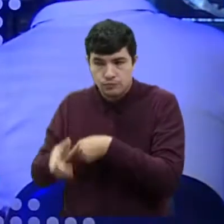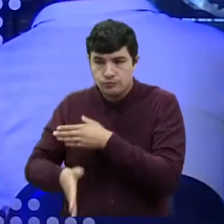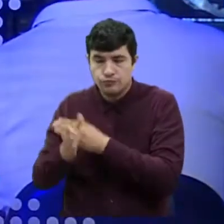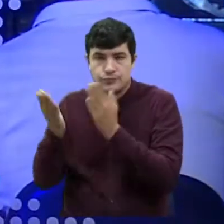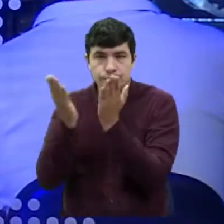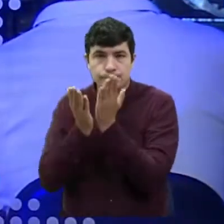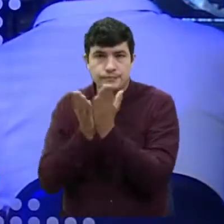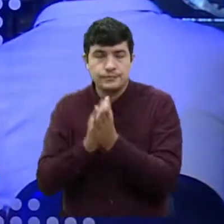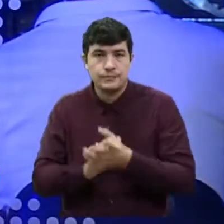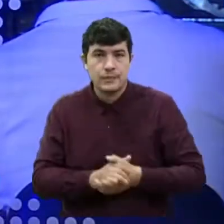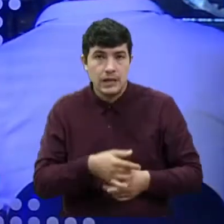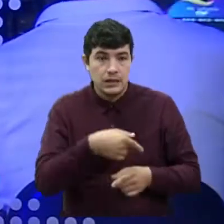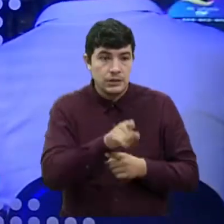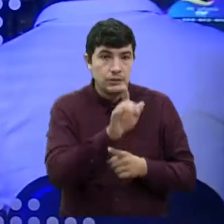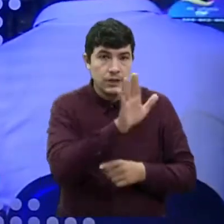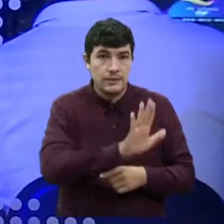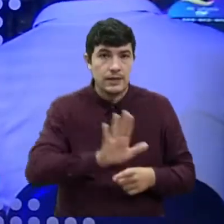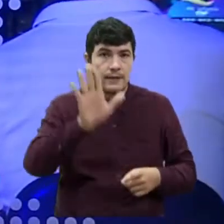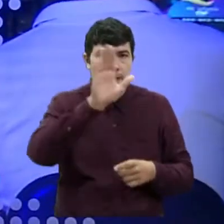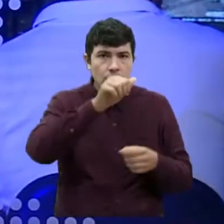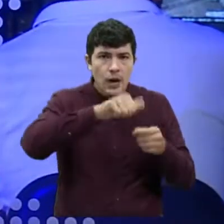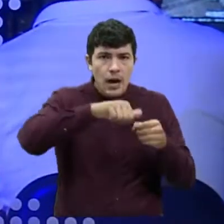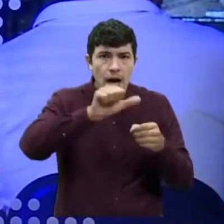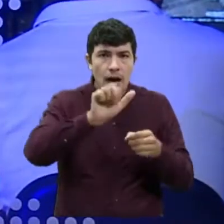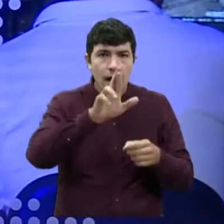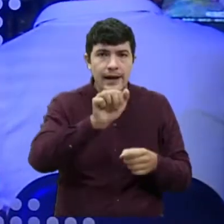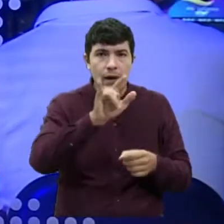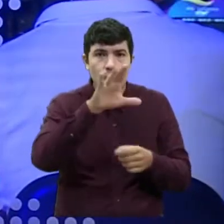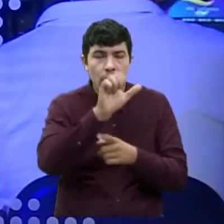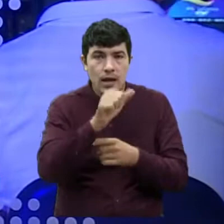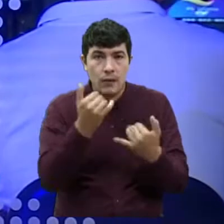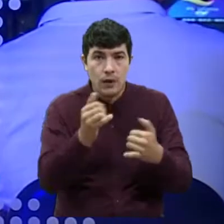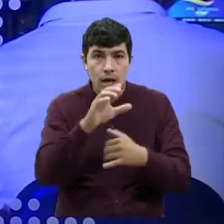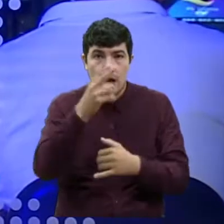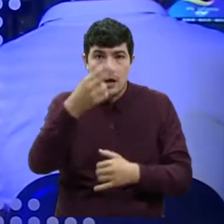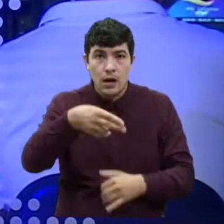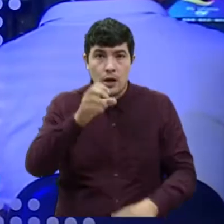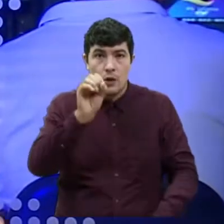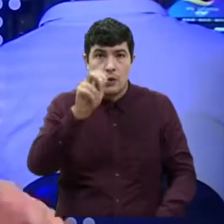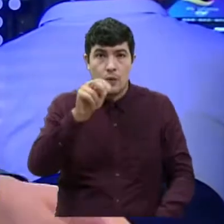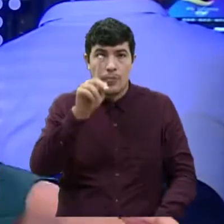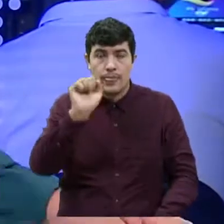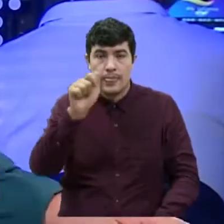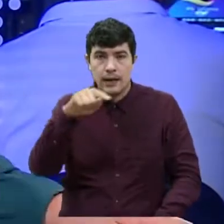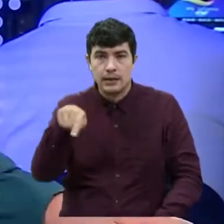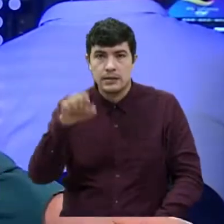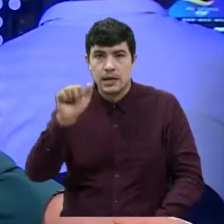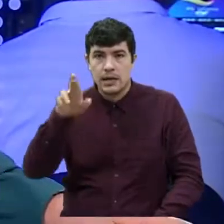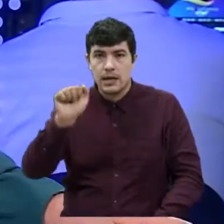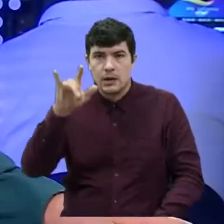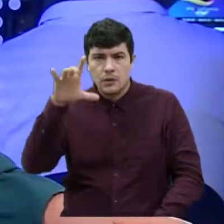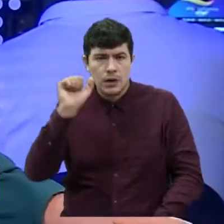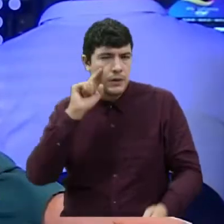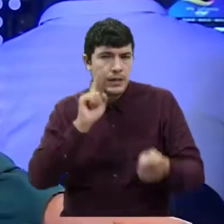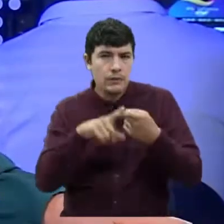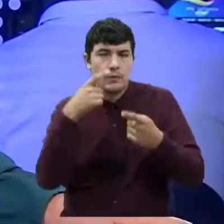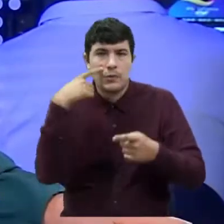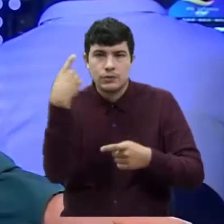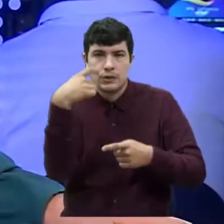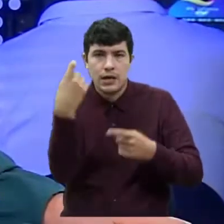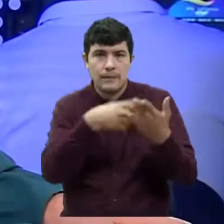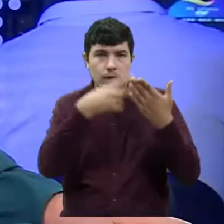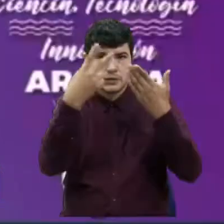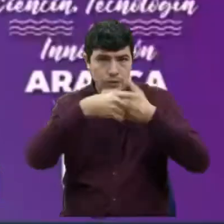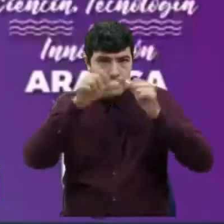Arauca avanza en innovación y tecnología. Ondas Arauca busca proyectos que permitan representar al departamento a nivel nacional e